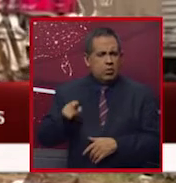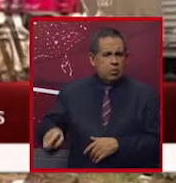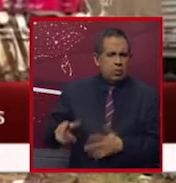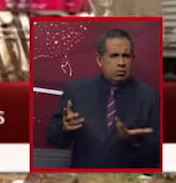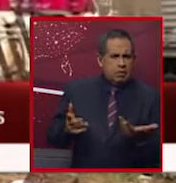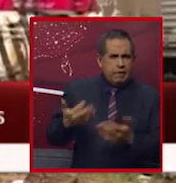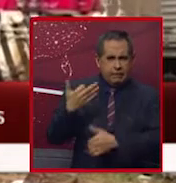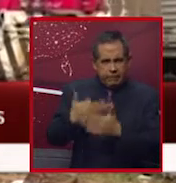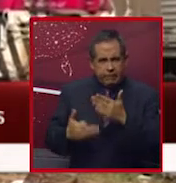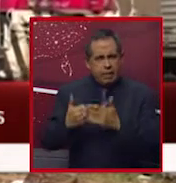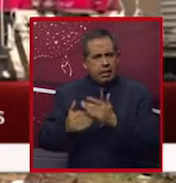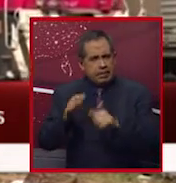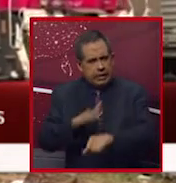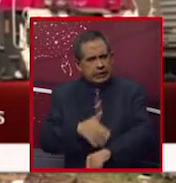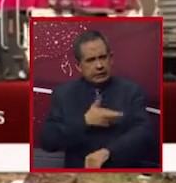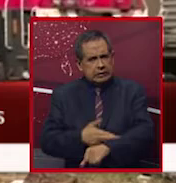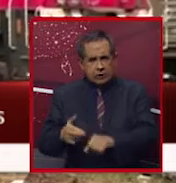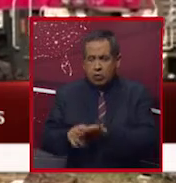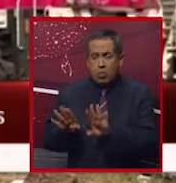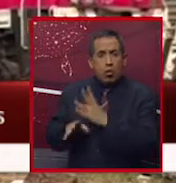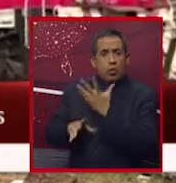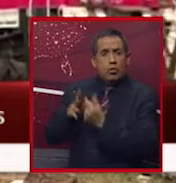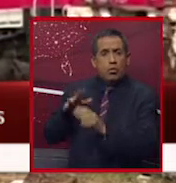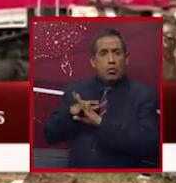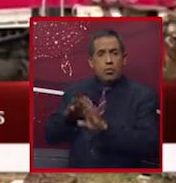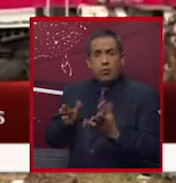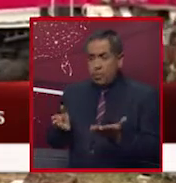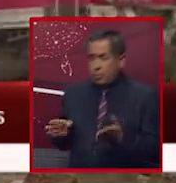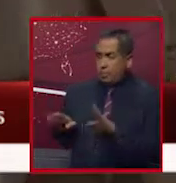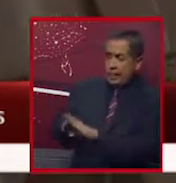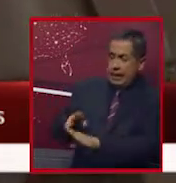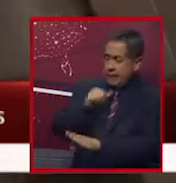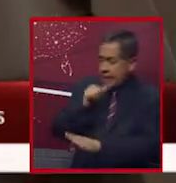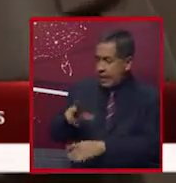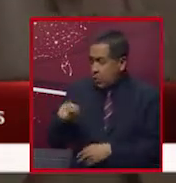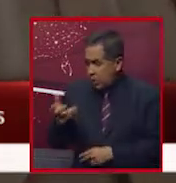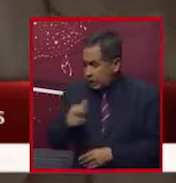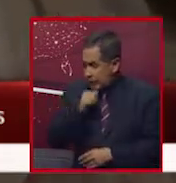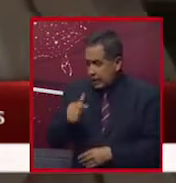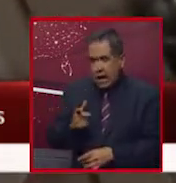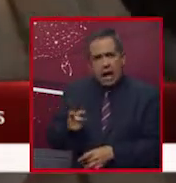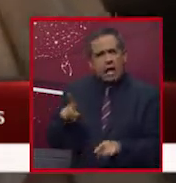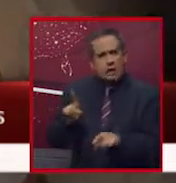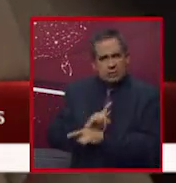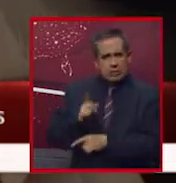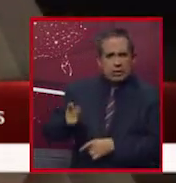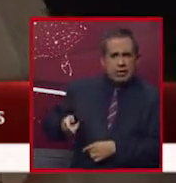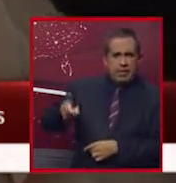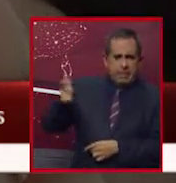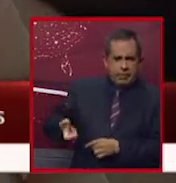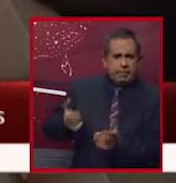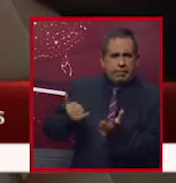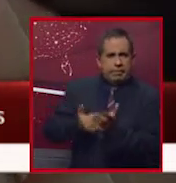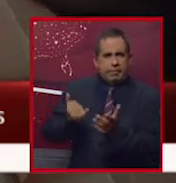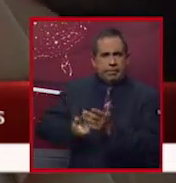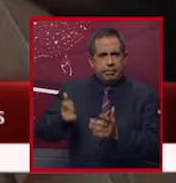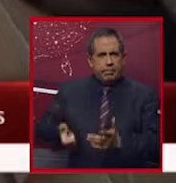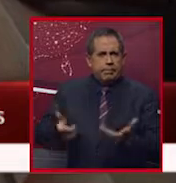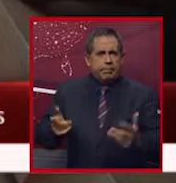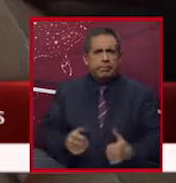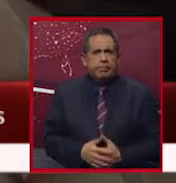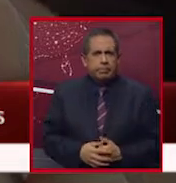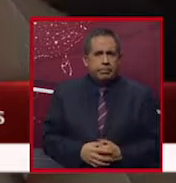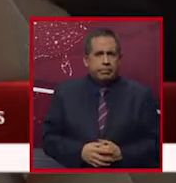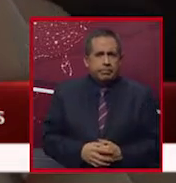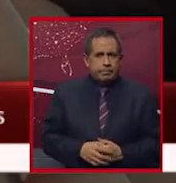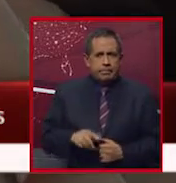no ha realizado esfuerzos para detener el flujo de migrantes centroamericanos que llegan a la Unión Americana. Unas horas más tarde,